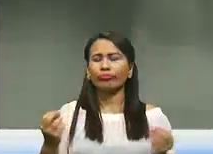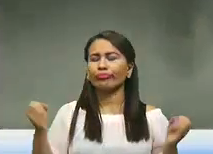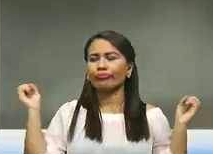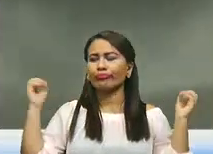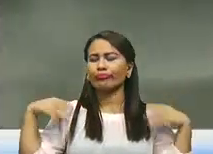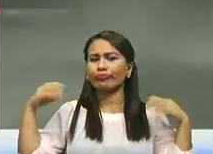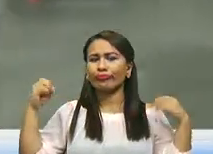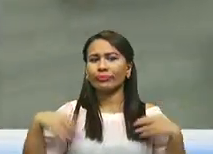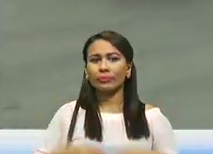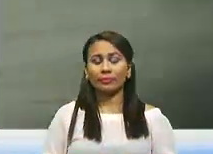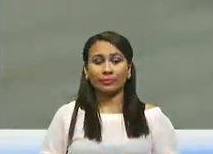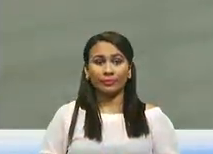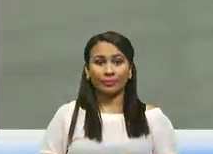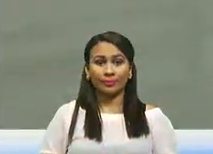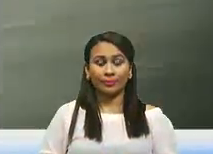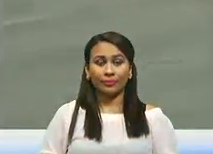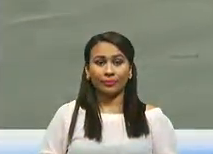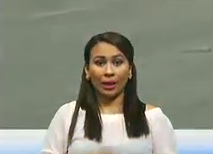desapercibido.